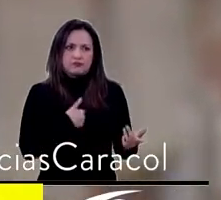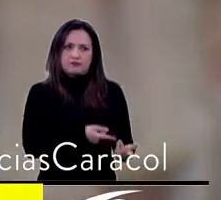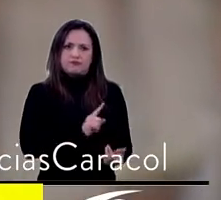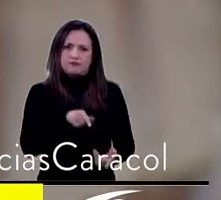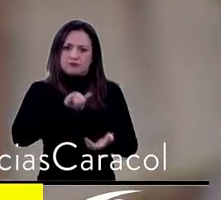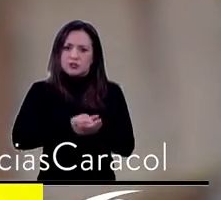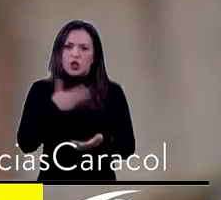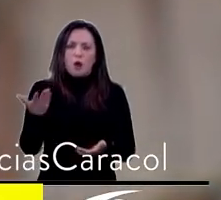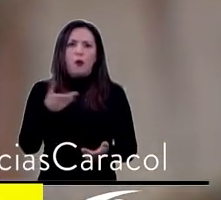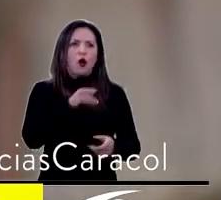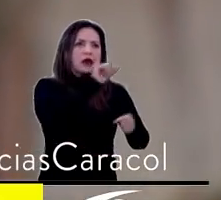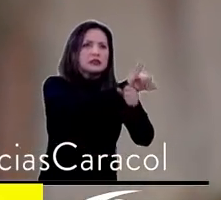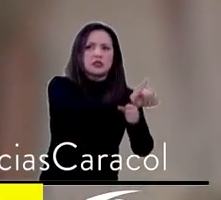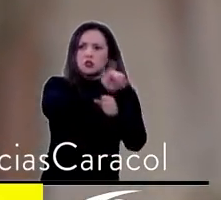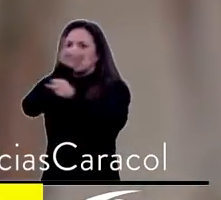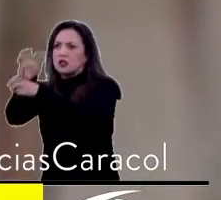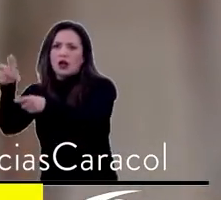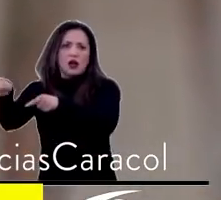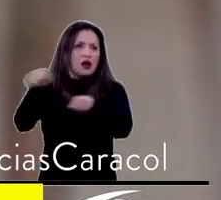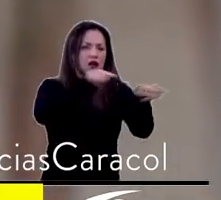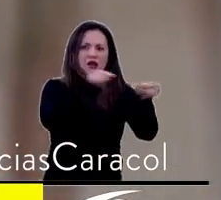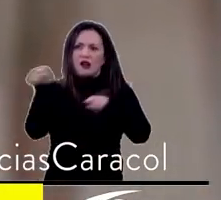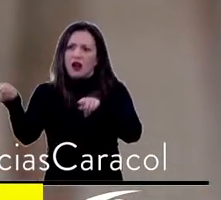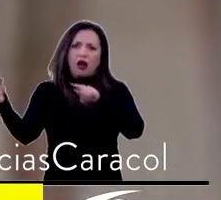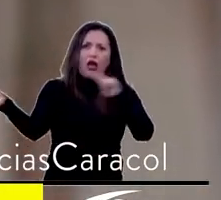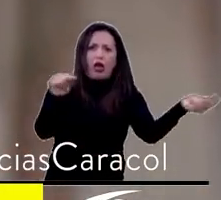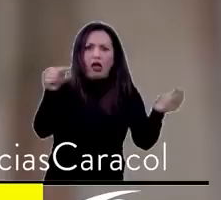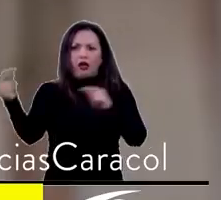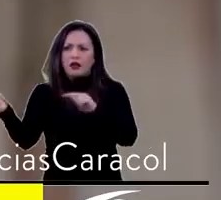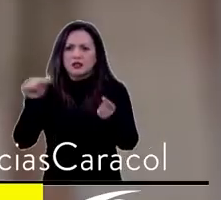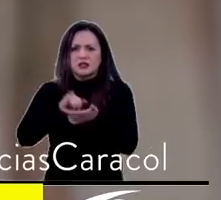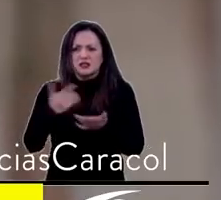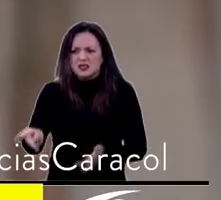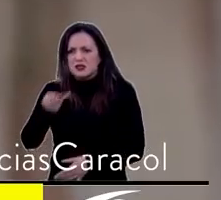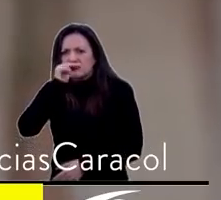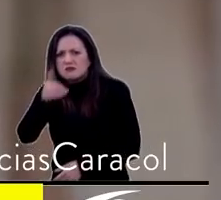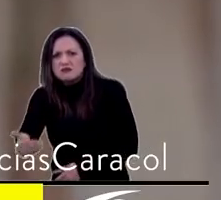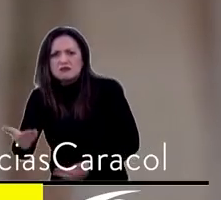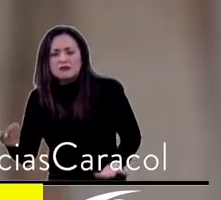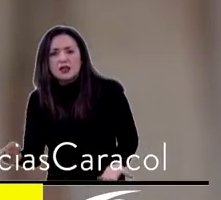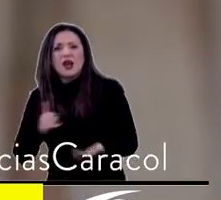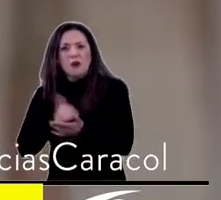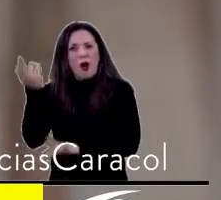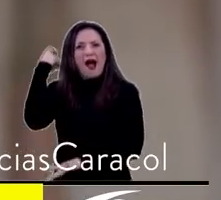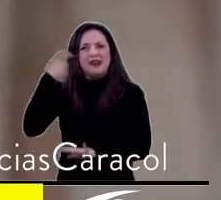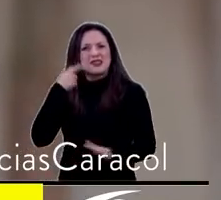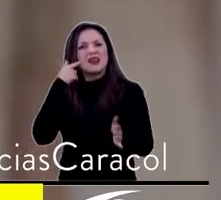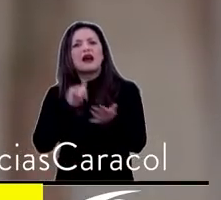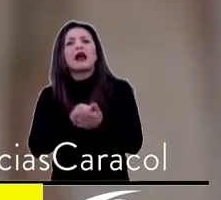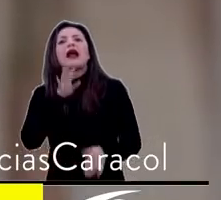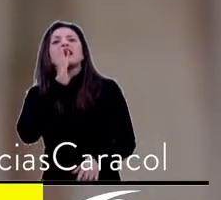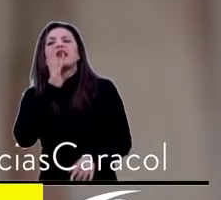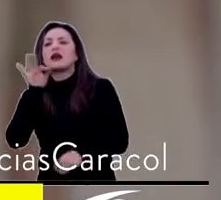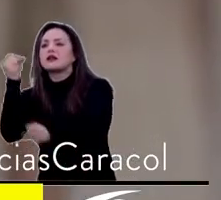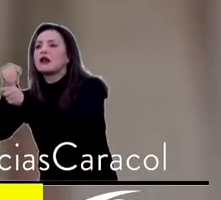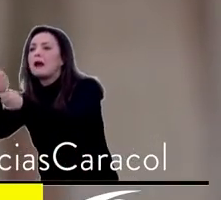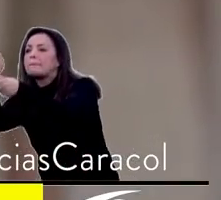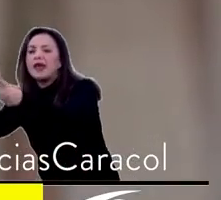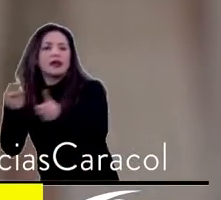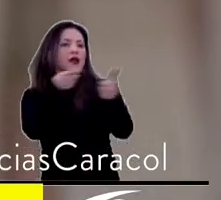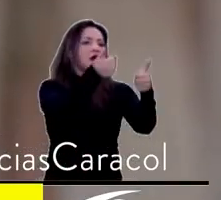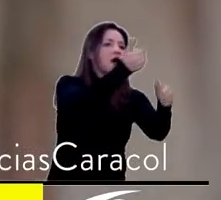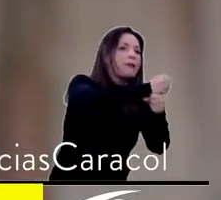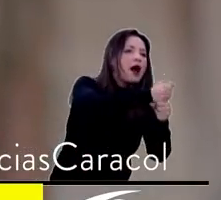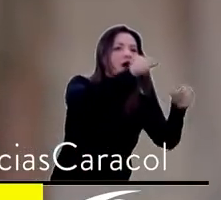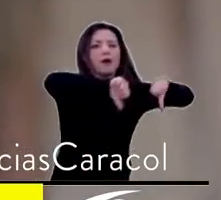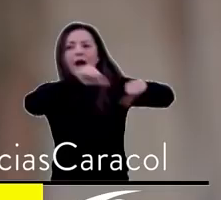estas instituciones, las cuales, pues, como lo evidencié ayer en la audiencia, se han dedicado a mirar quién hace el trabajo bien y quién lo hace mal.